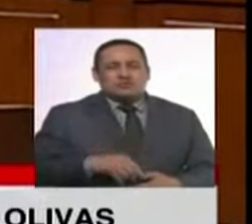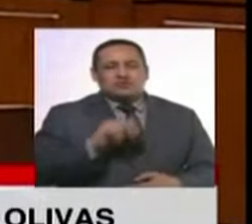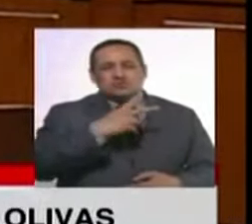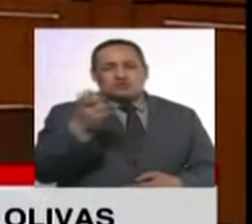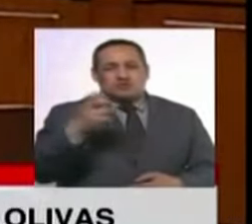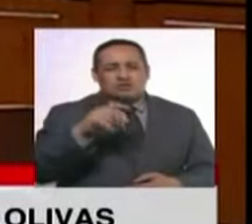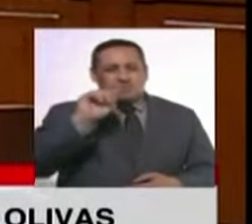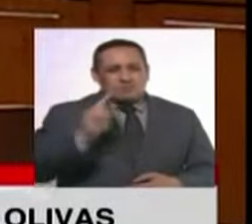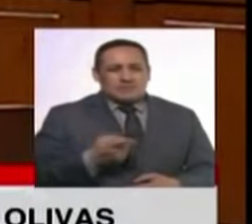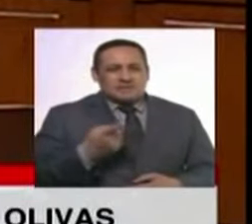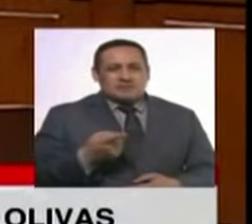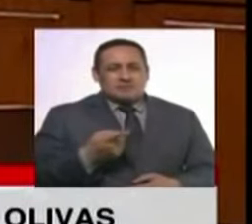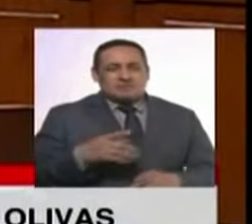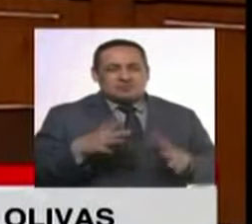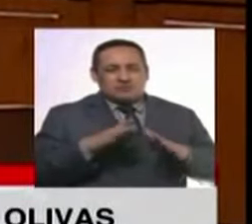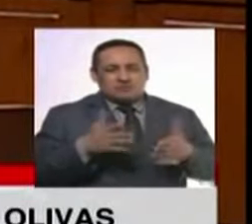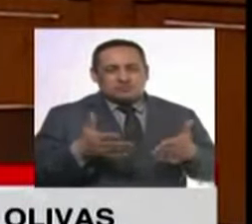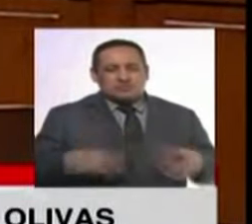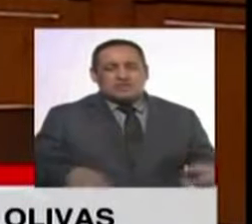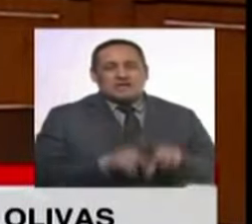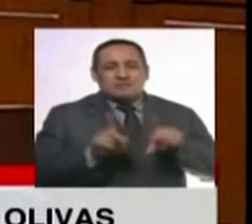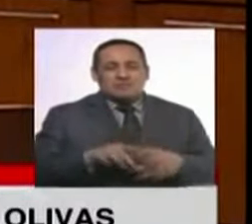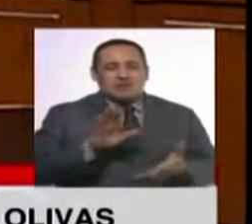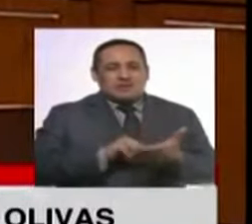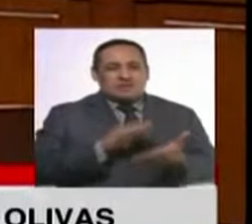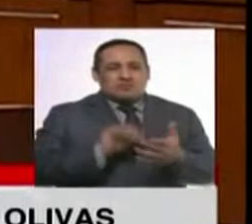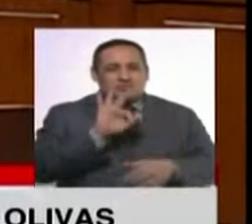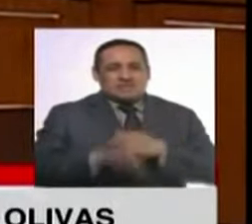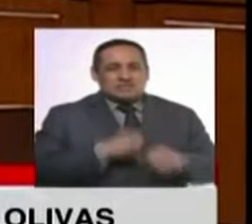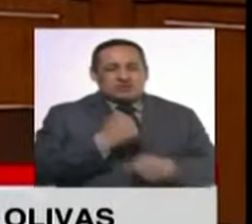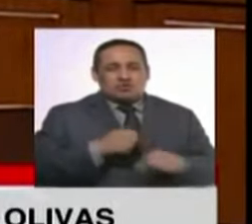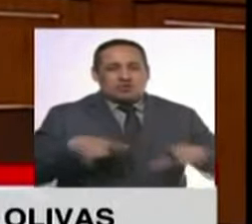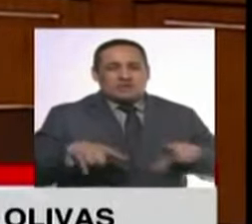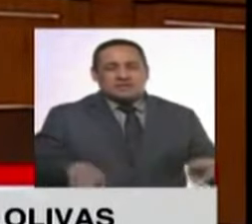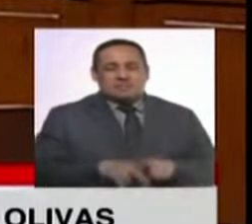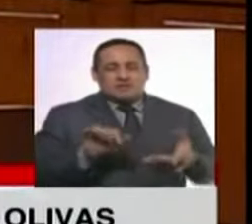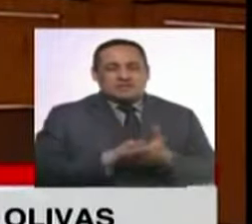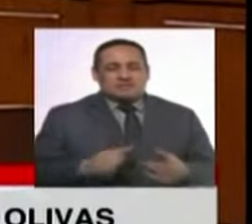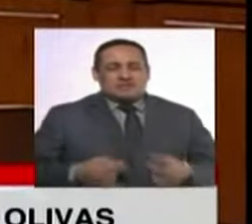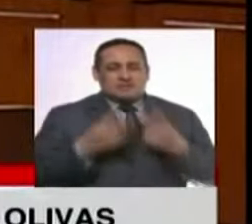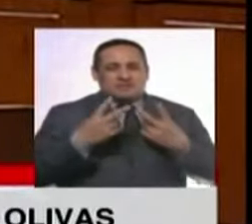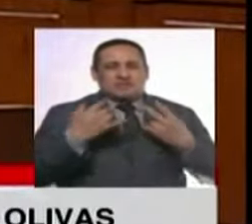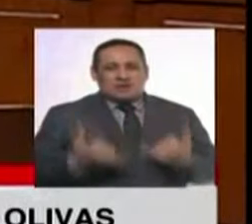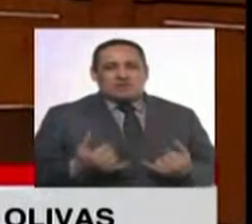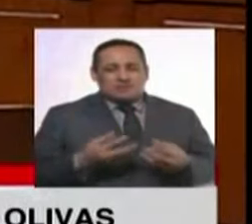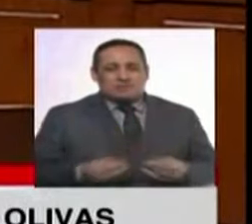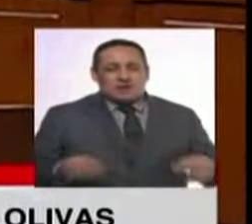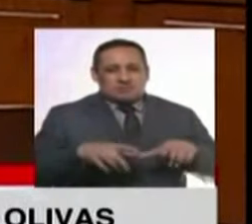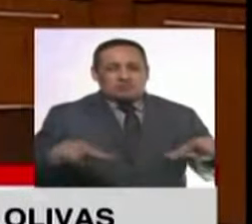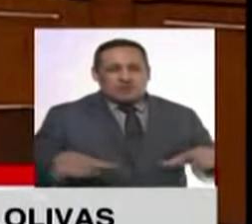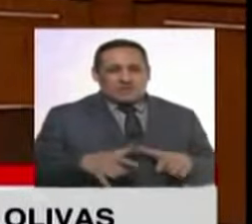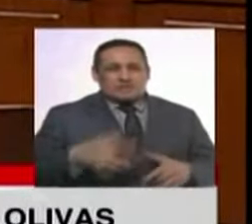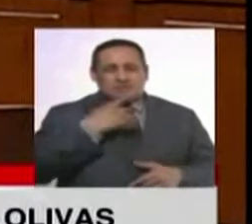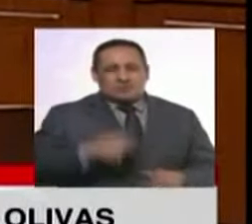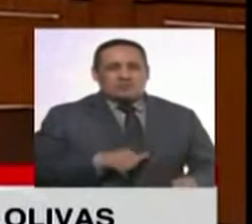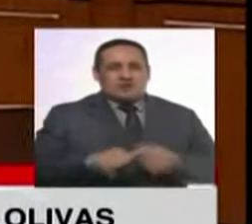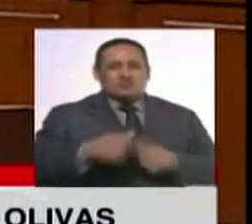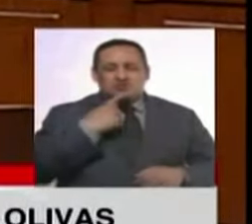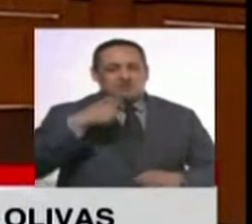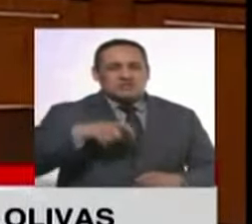200 mil aproximadamente para que por tres años el local cuando eso es realmente es un gasto